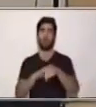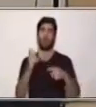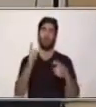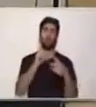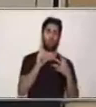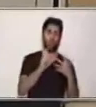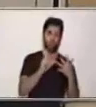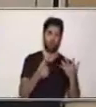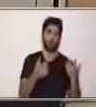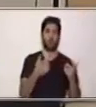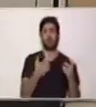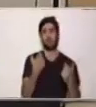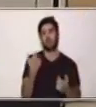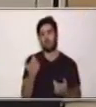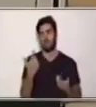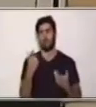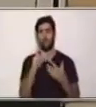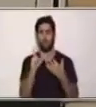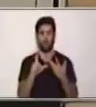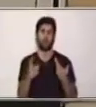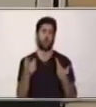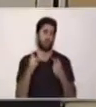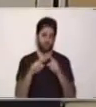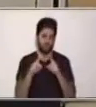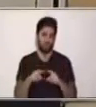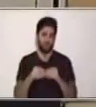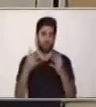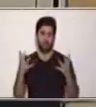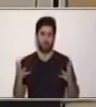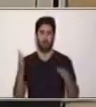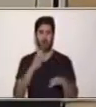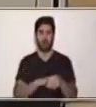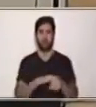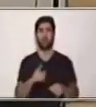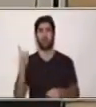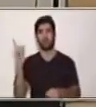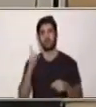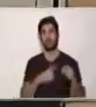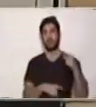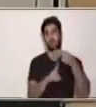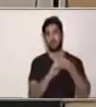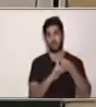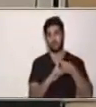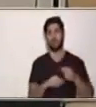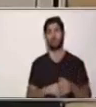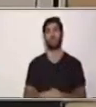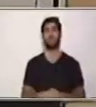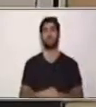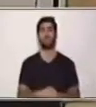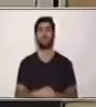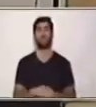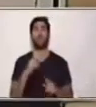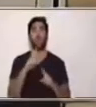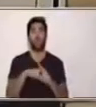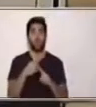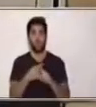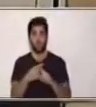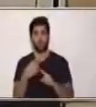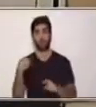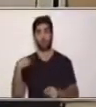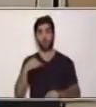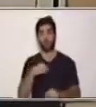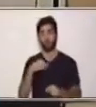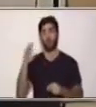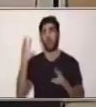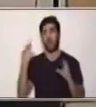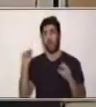objetos, aumento dinero, varias cosas al final. Y su signo es más. Cuando voy a hablar de